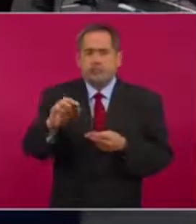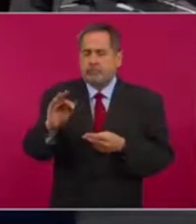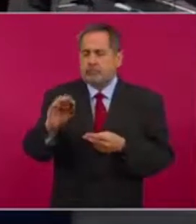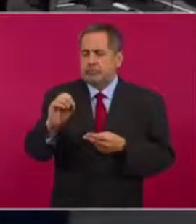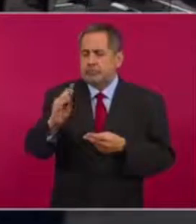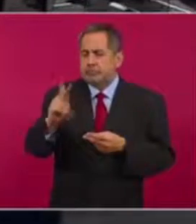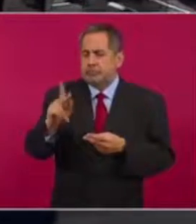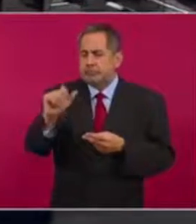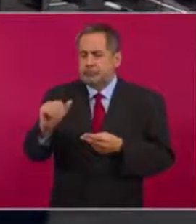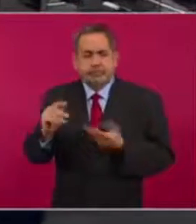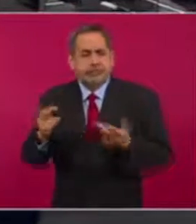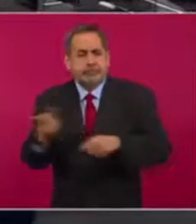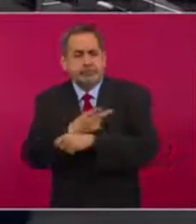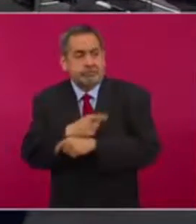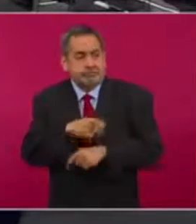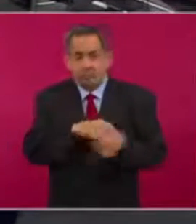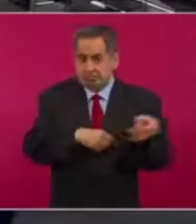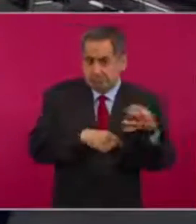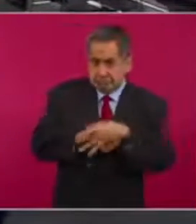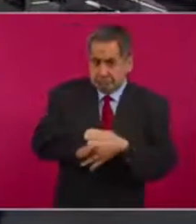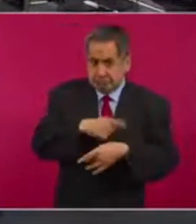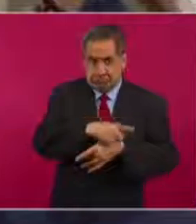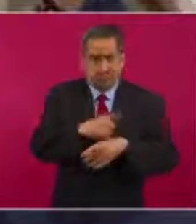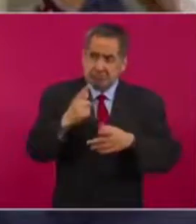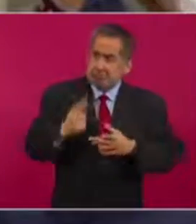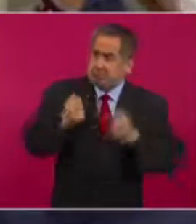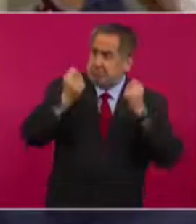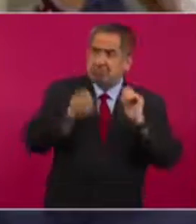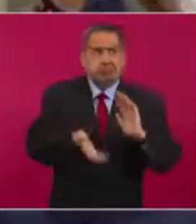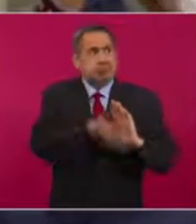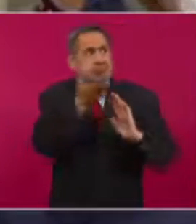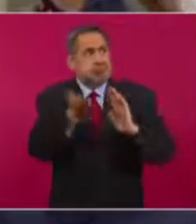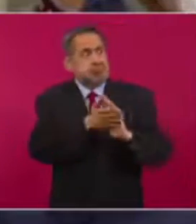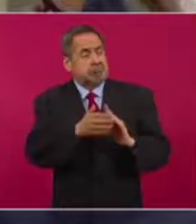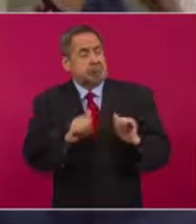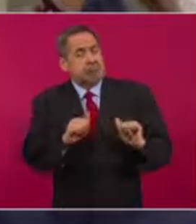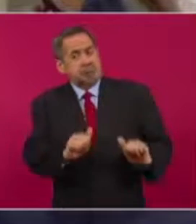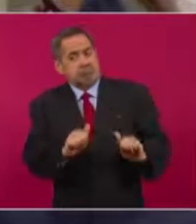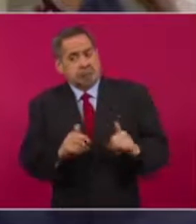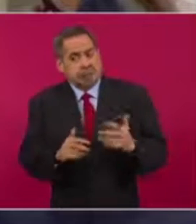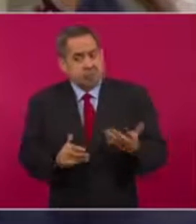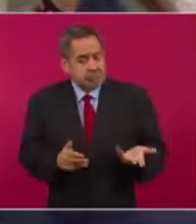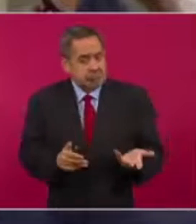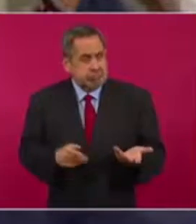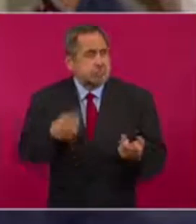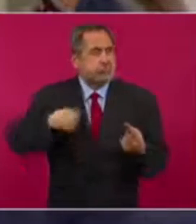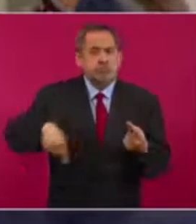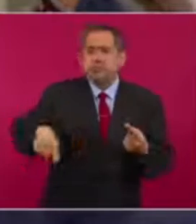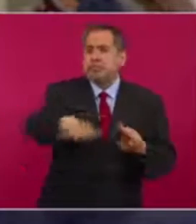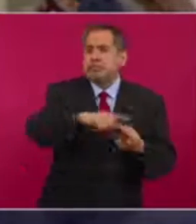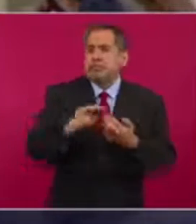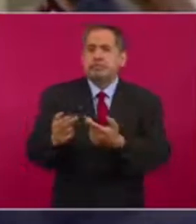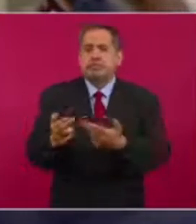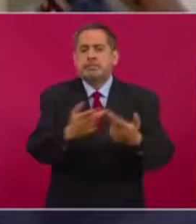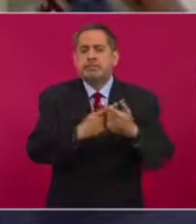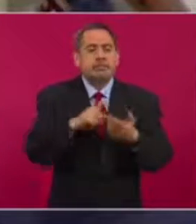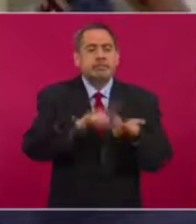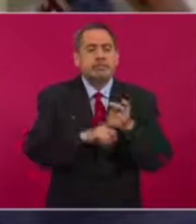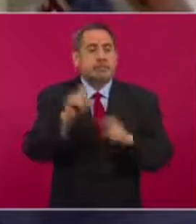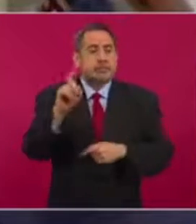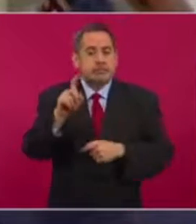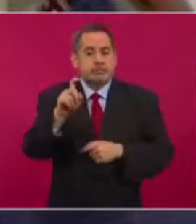empresa constructora, porque pues ya están ellos siendo afectados, por ejemplo, en el abasto de